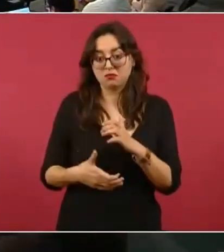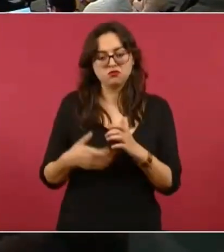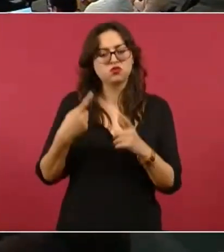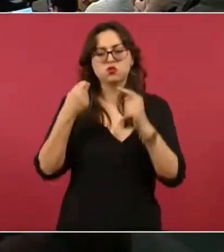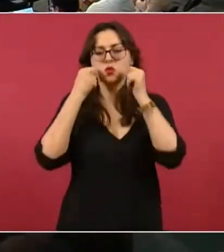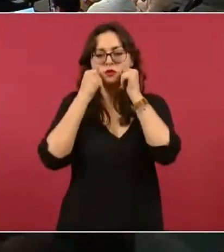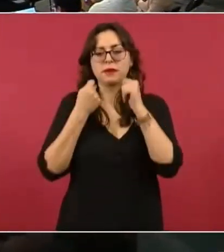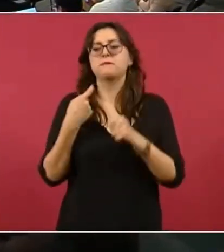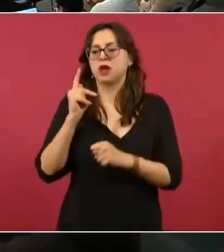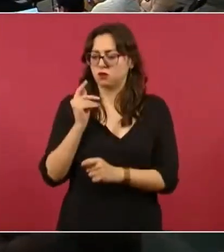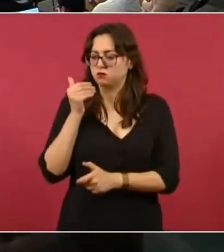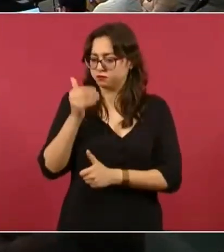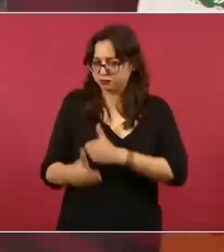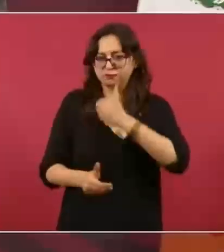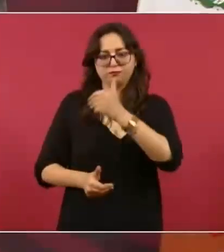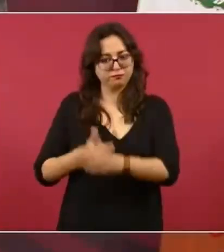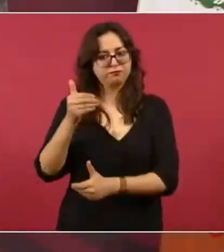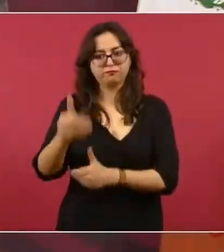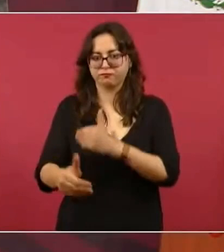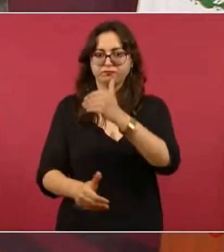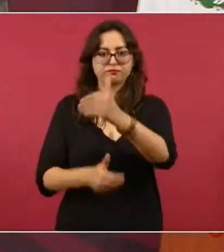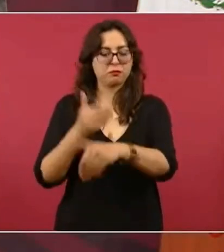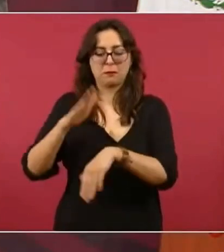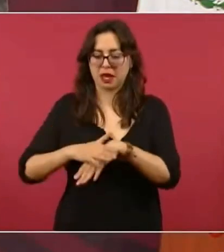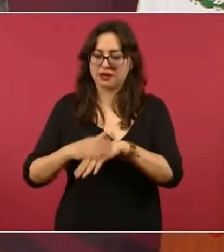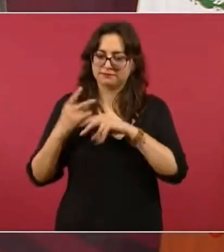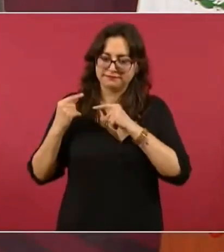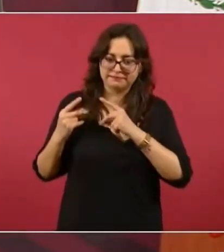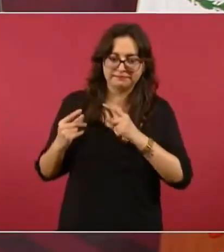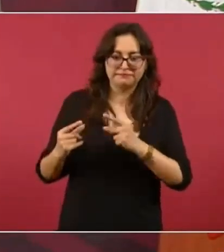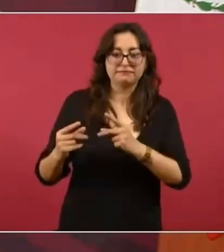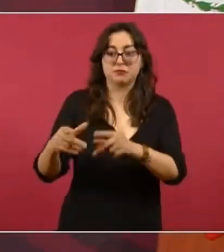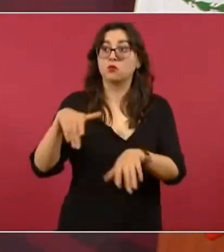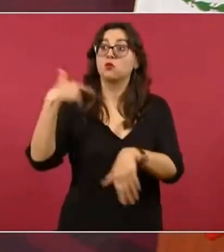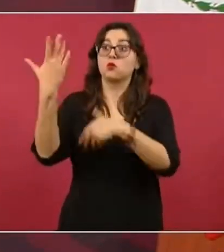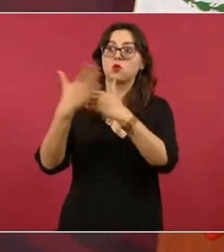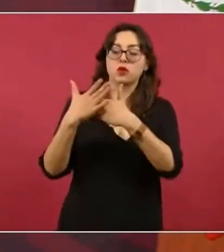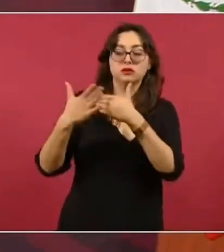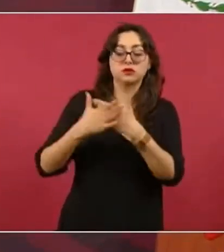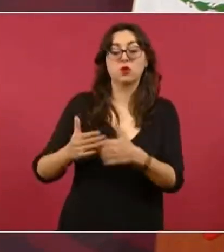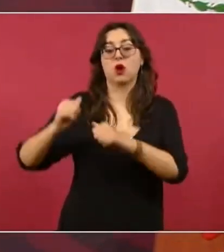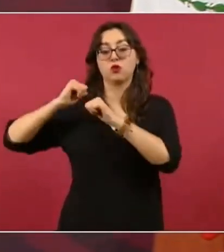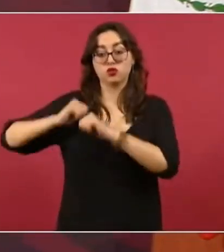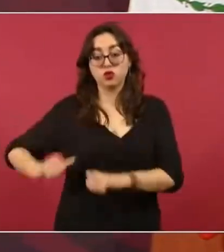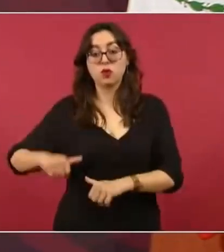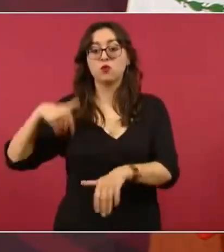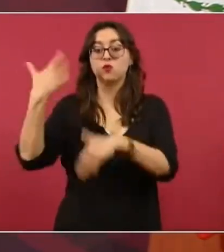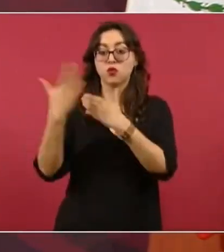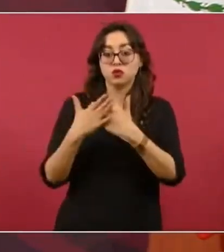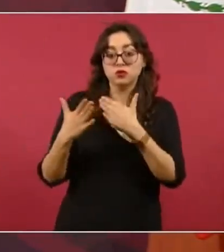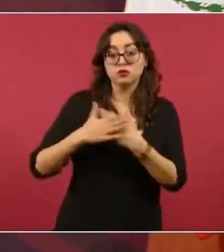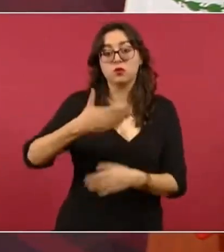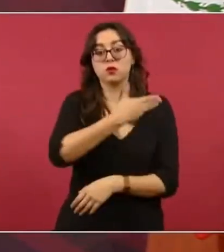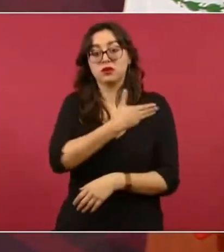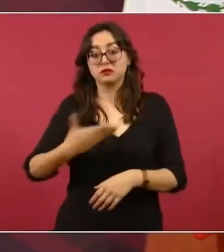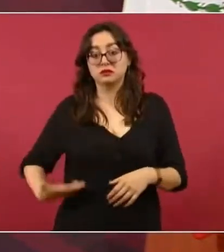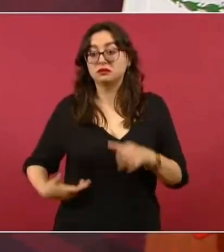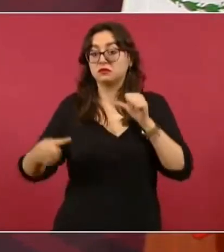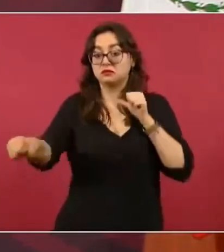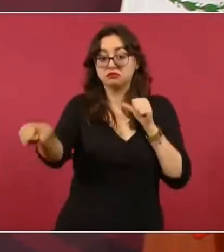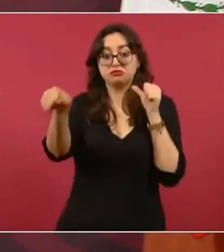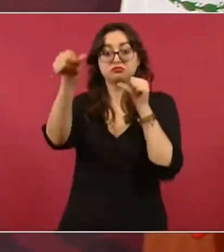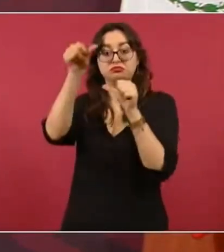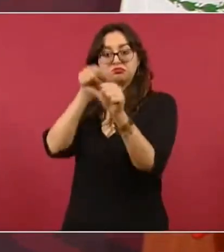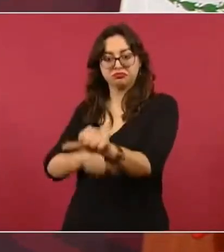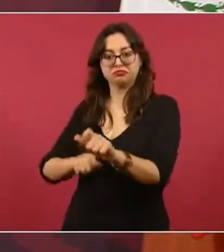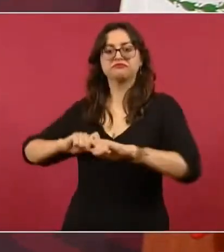avanzado el trabajo para que los que van a venir. quienes nos van a sustituir, ellos se